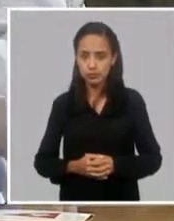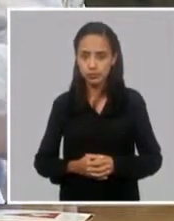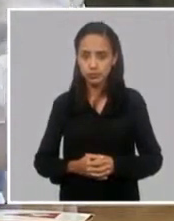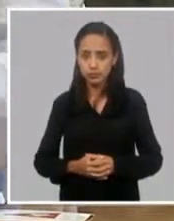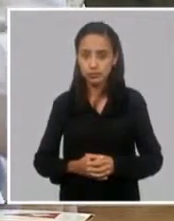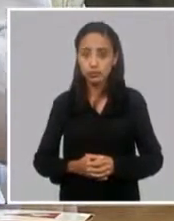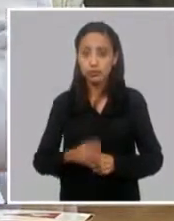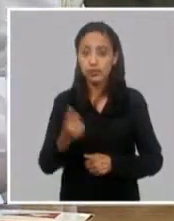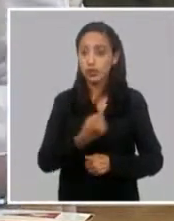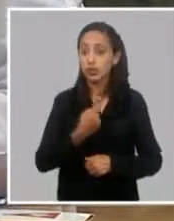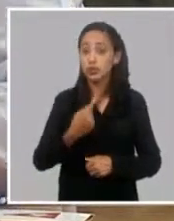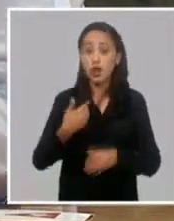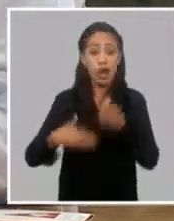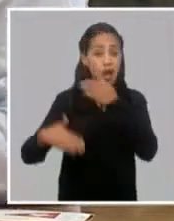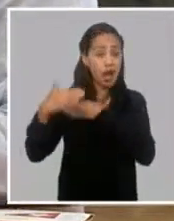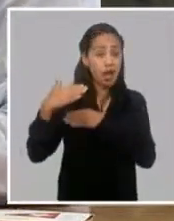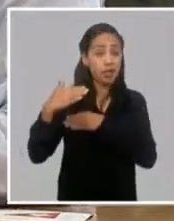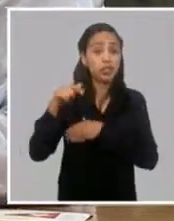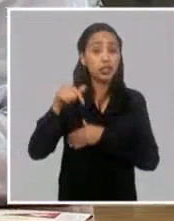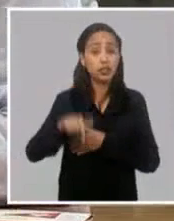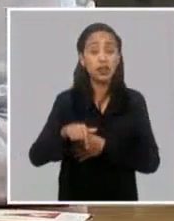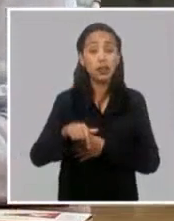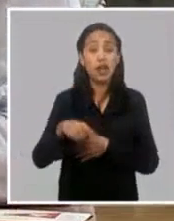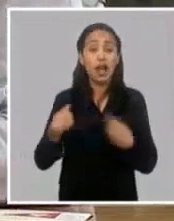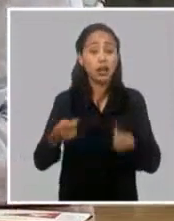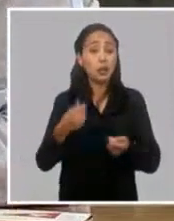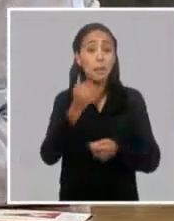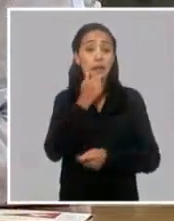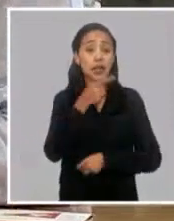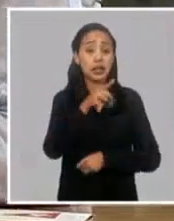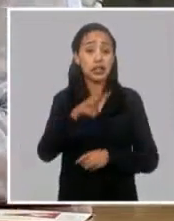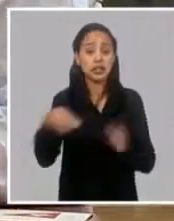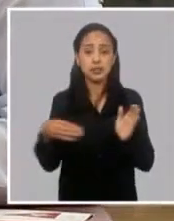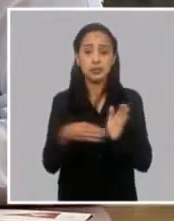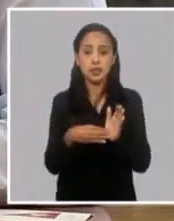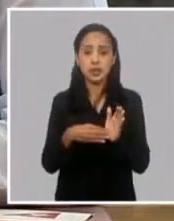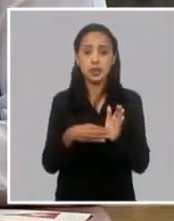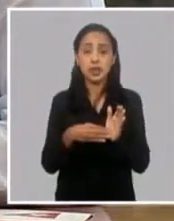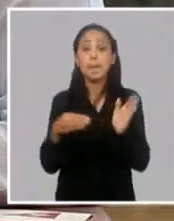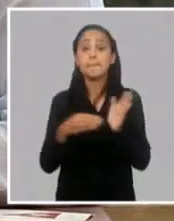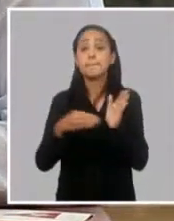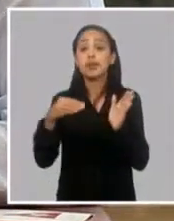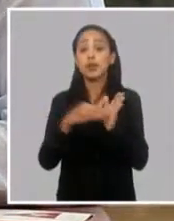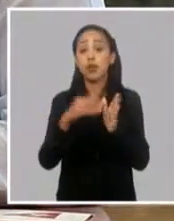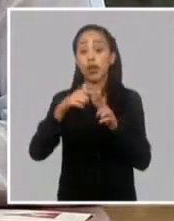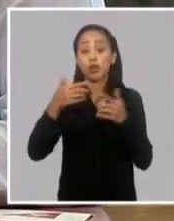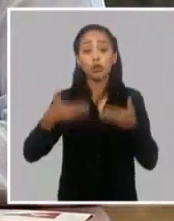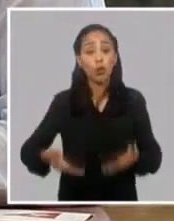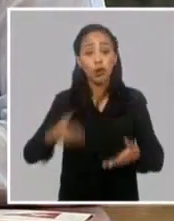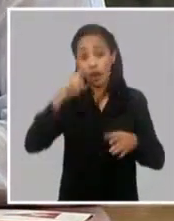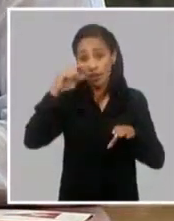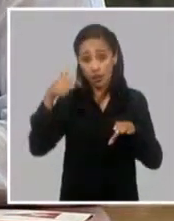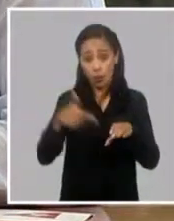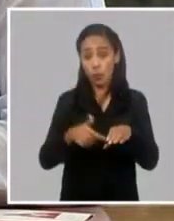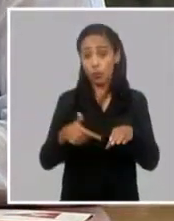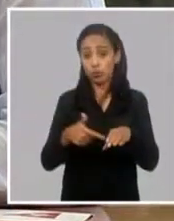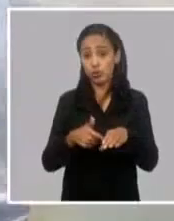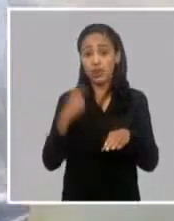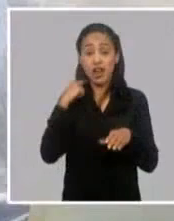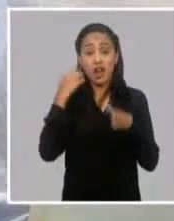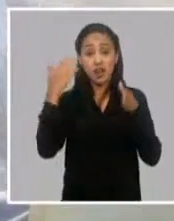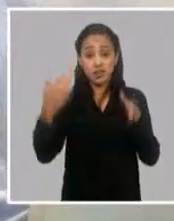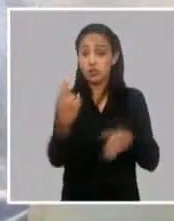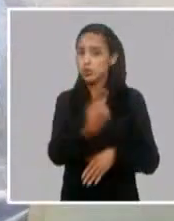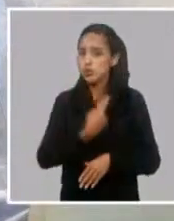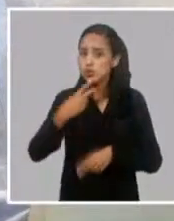malgastábamos, lo recibíamos y malgastábamos más de 13 mil millones de toneladas de combustible al año.